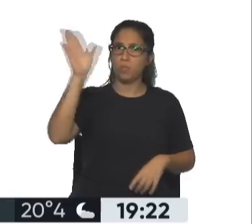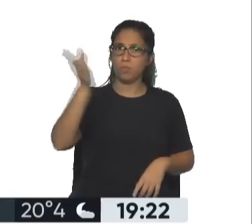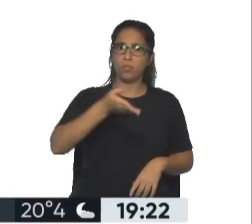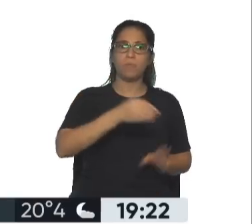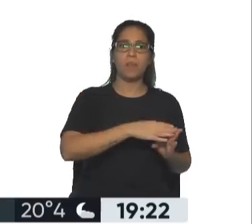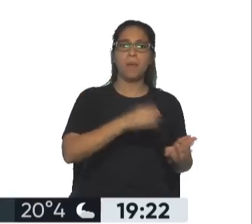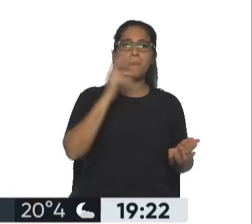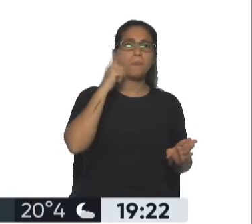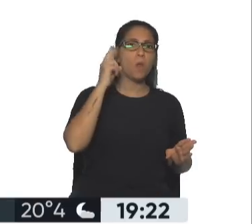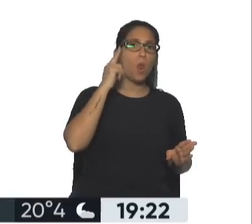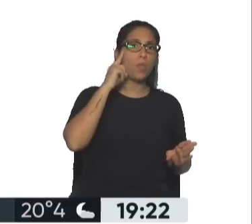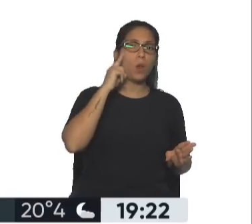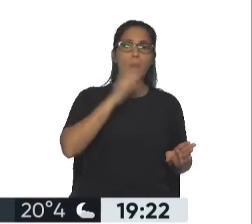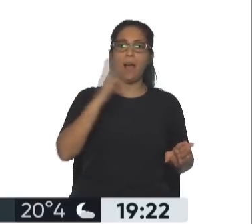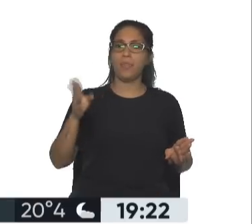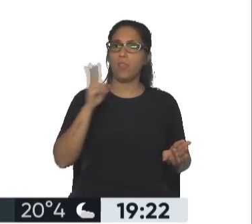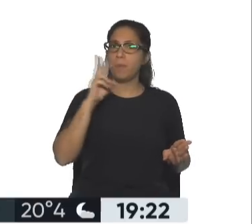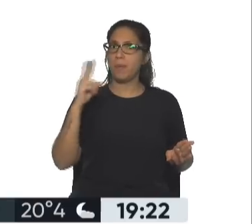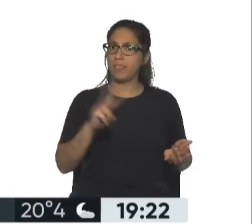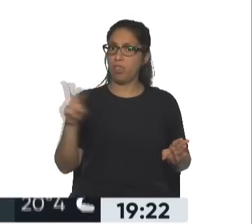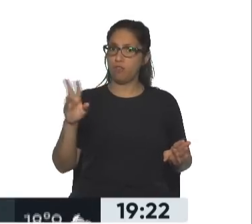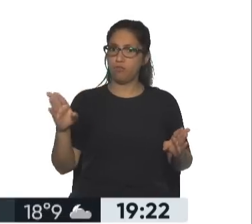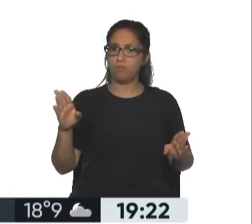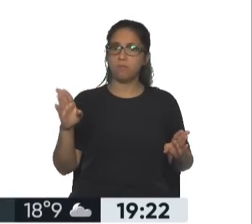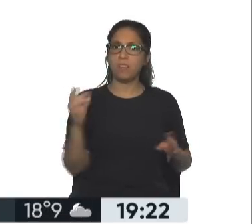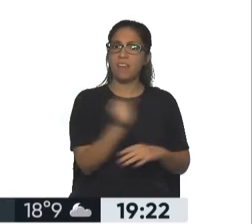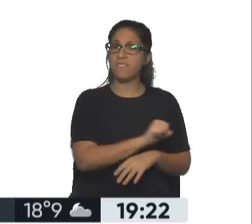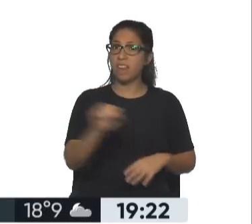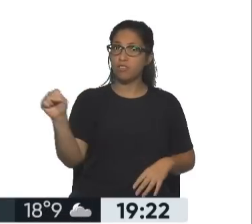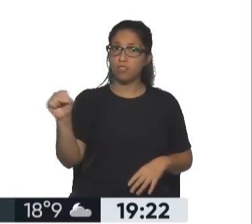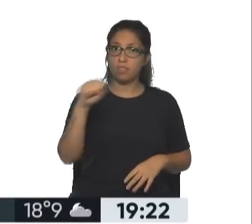al 22, frente a una inflación del